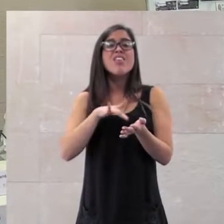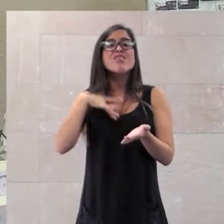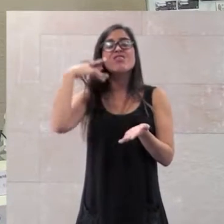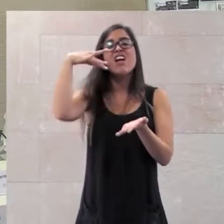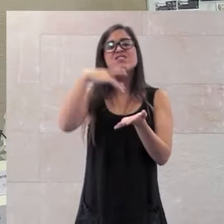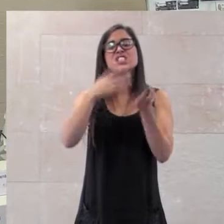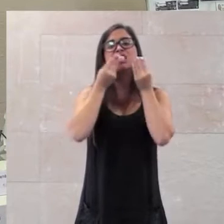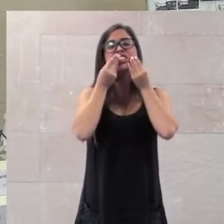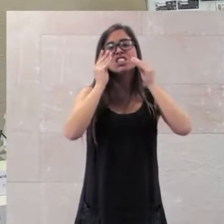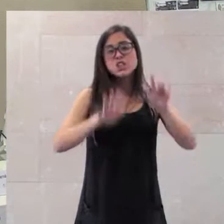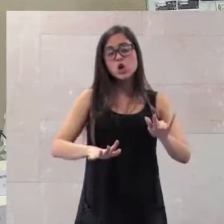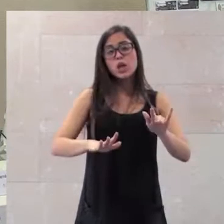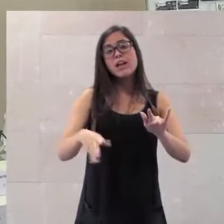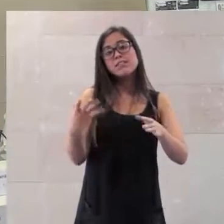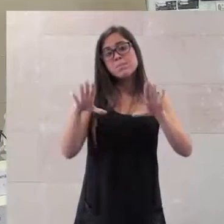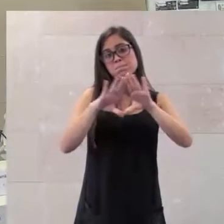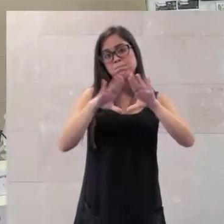movimiento feminista, 8 de marzo,